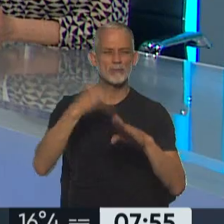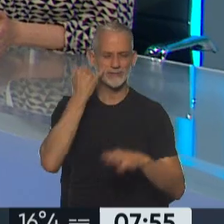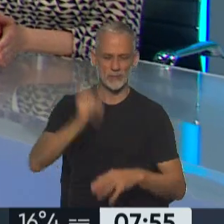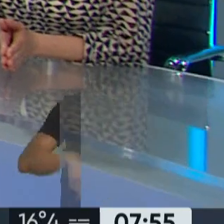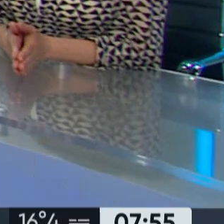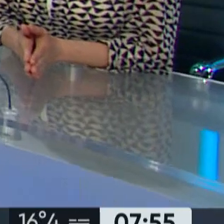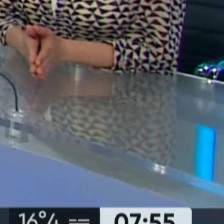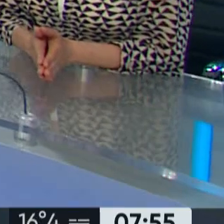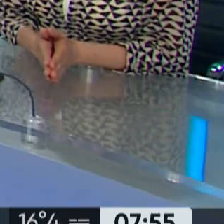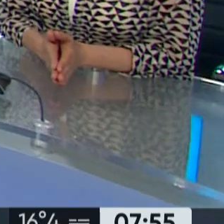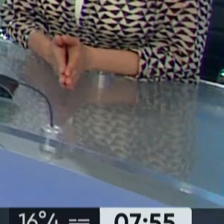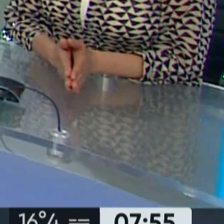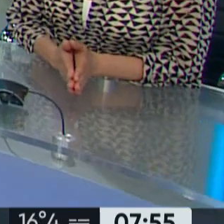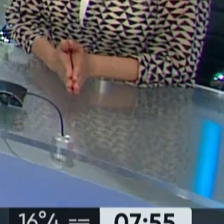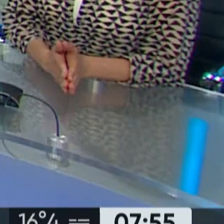volvemos